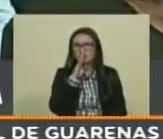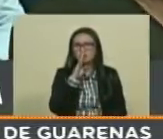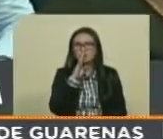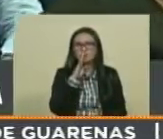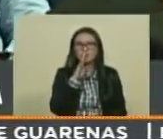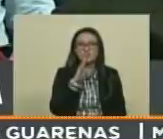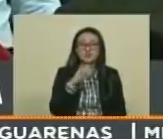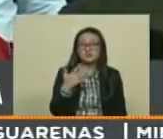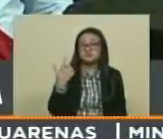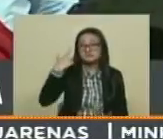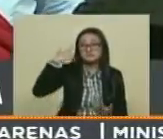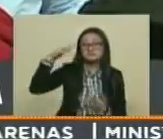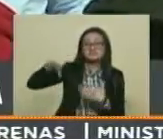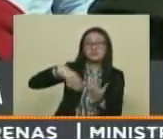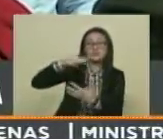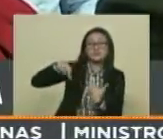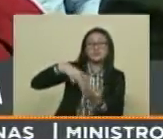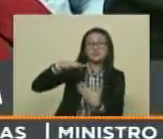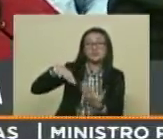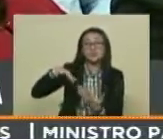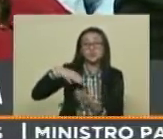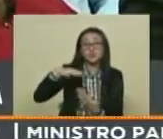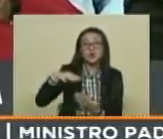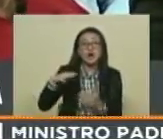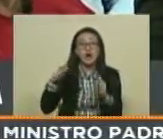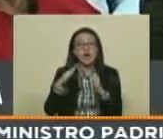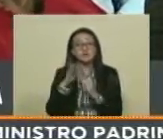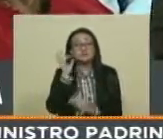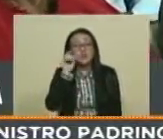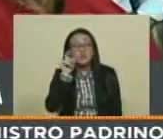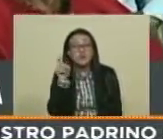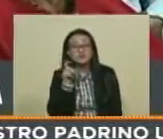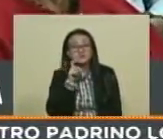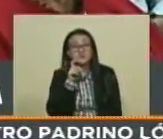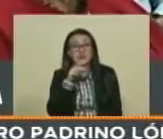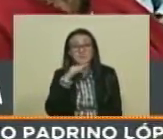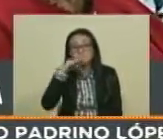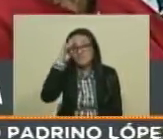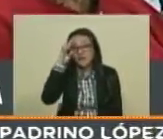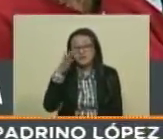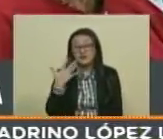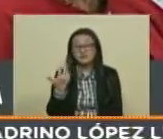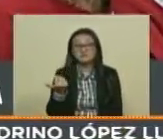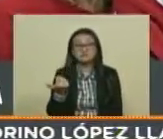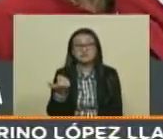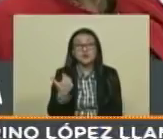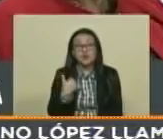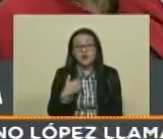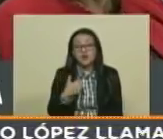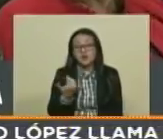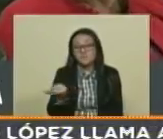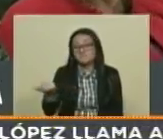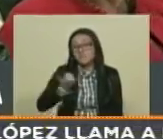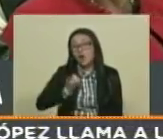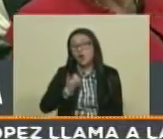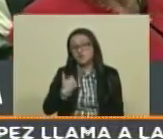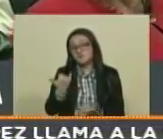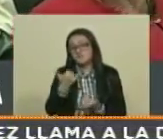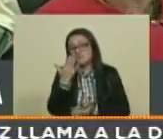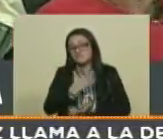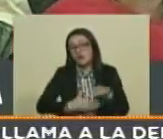la intemperie todo nuestro pueblo, amas de casa, mujeres embarazadas, padres de familia que se suicidaron. Y entonces el Estado